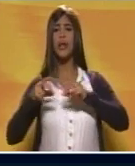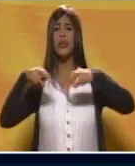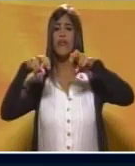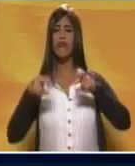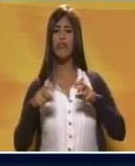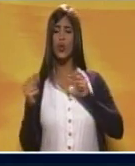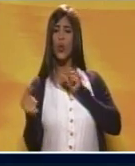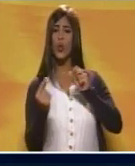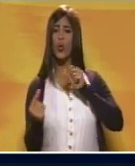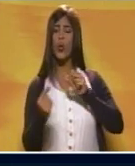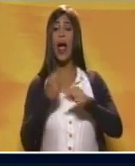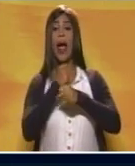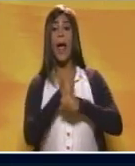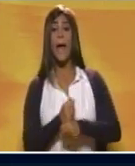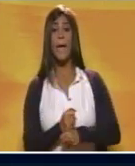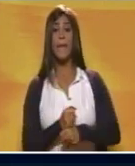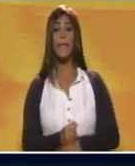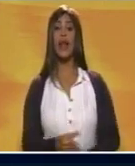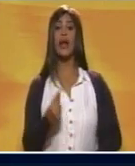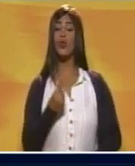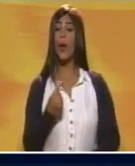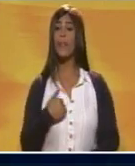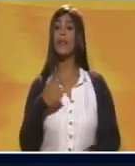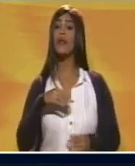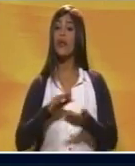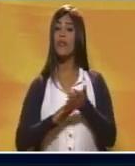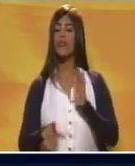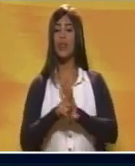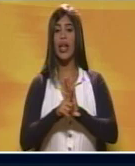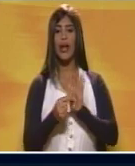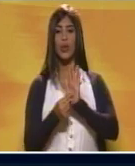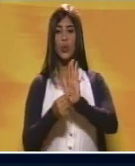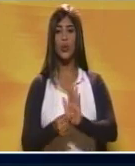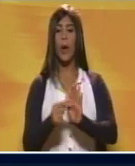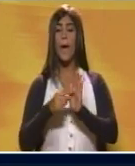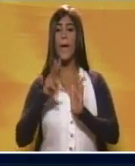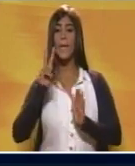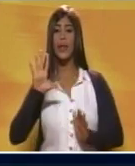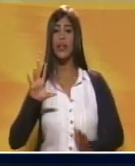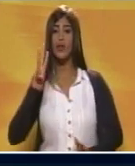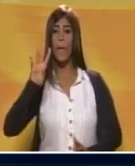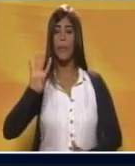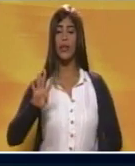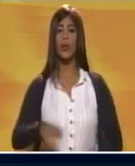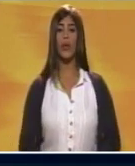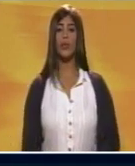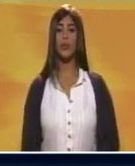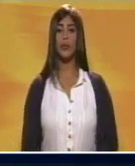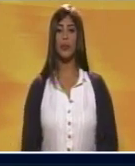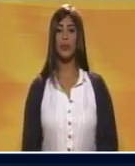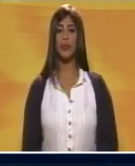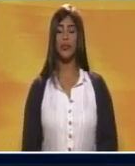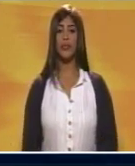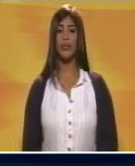y esperamos implementar la resolución 2524